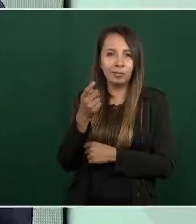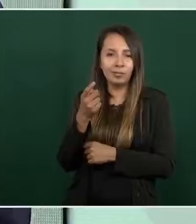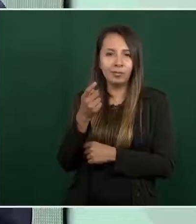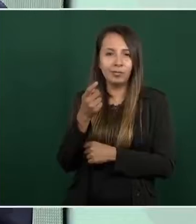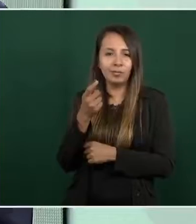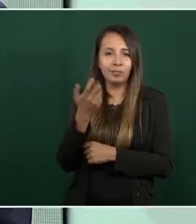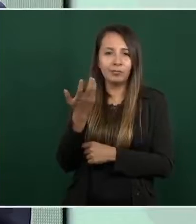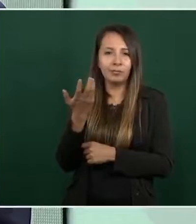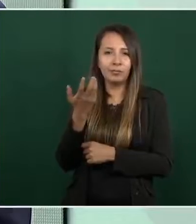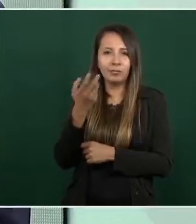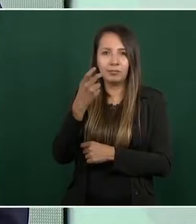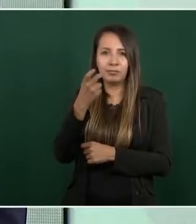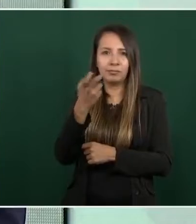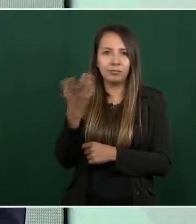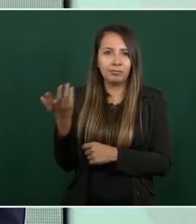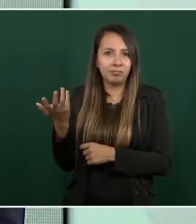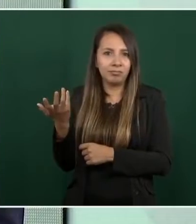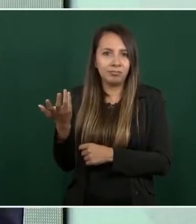Todo eso